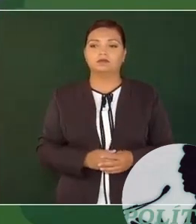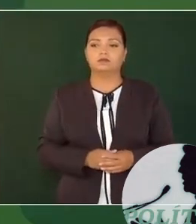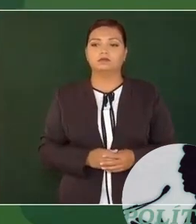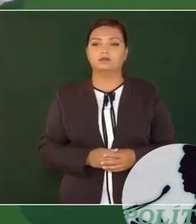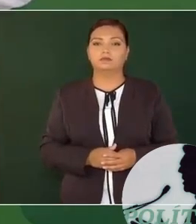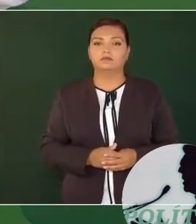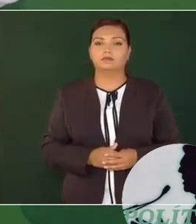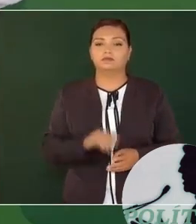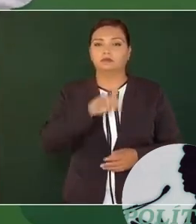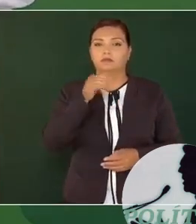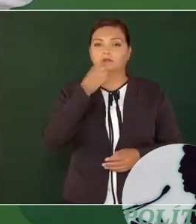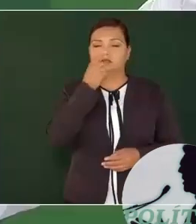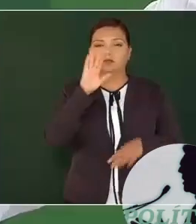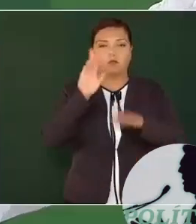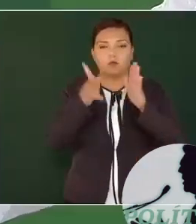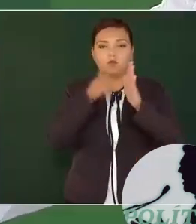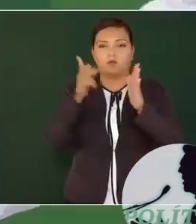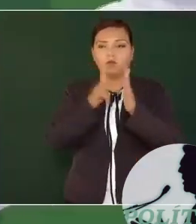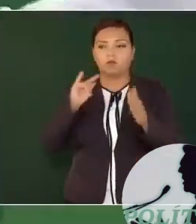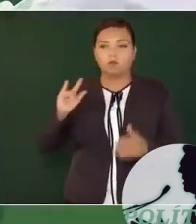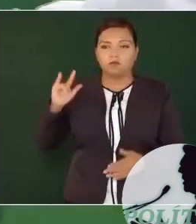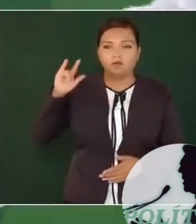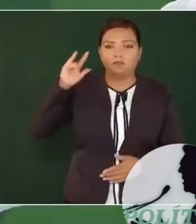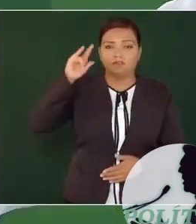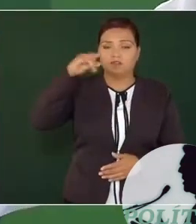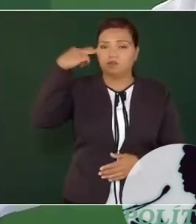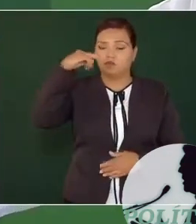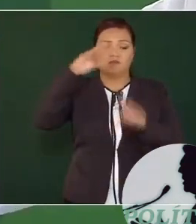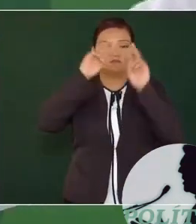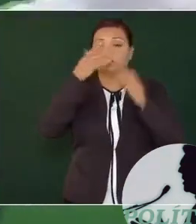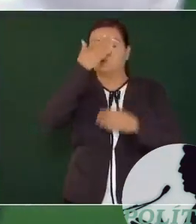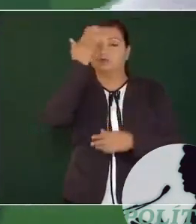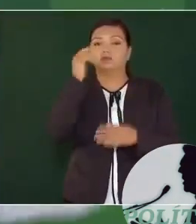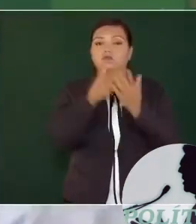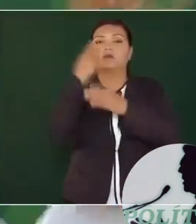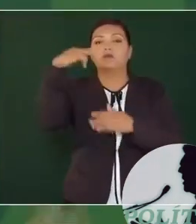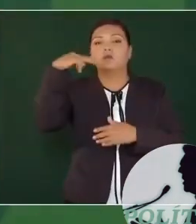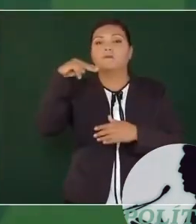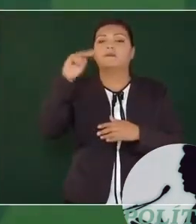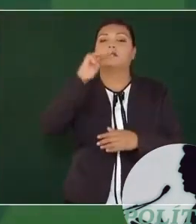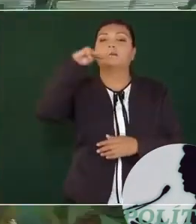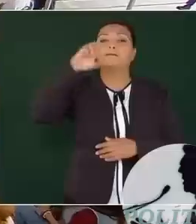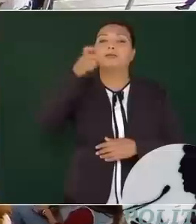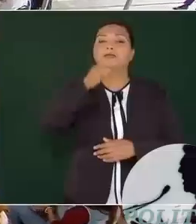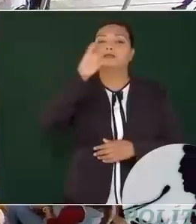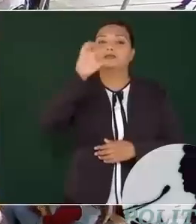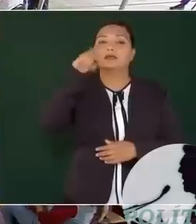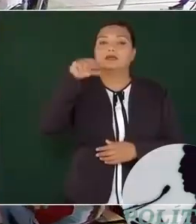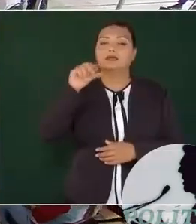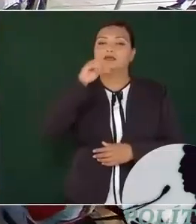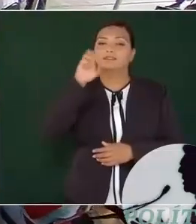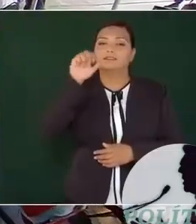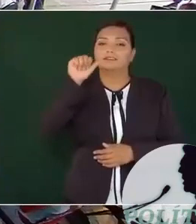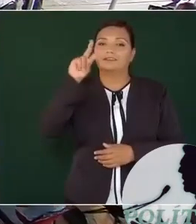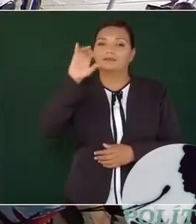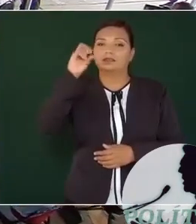y se iba a llamar la aerolínea, todavía no lo descartamos, Mexicana de Aviación, porque era un